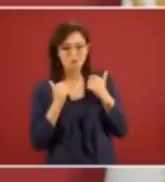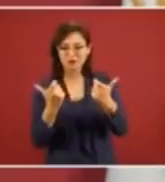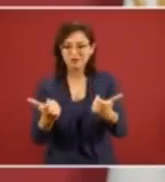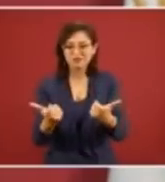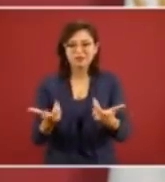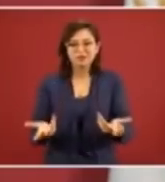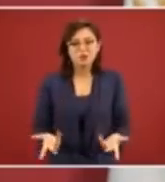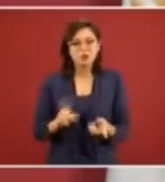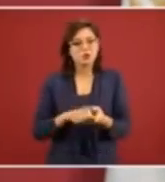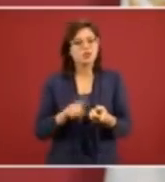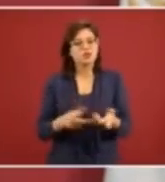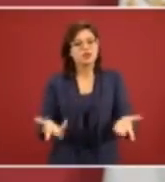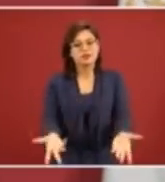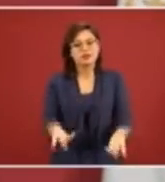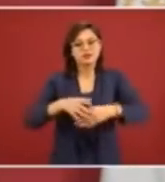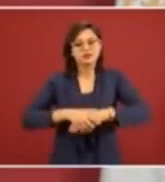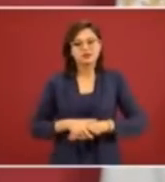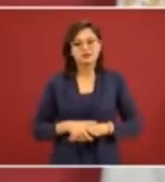¿De dónde va a salir?